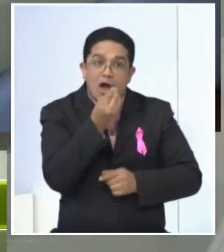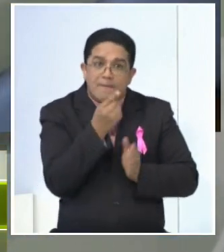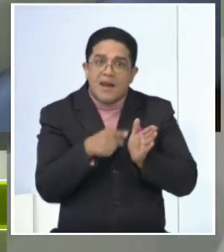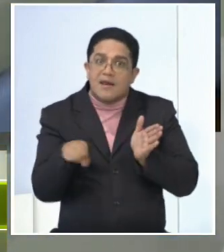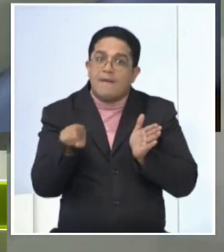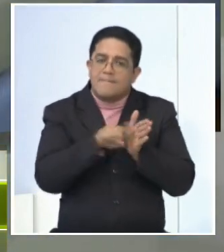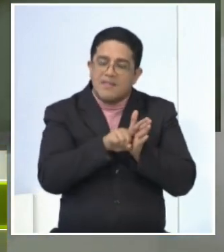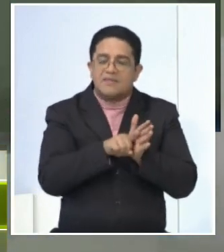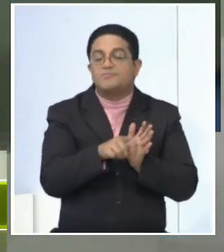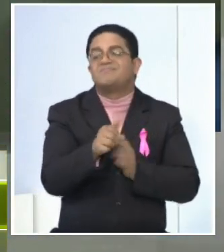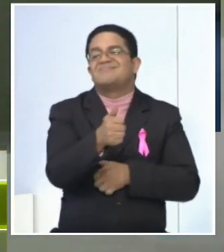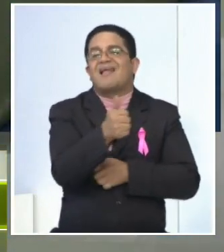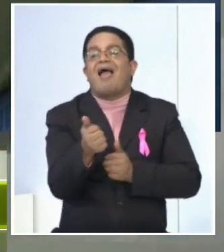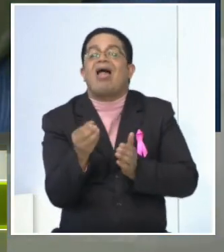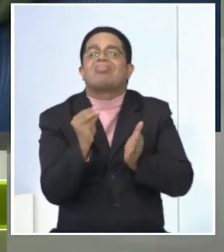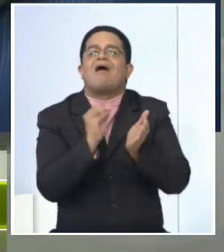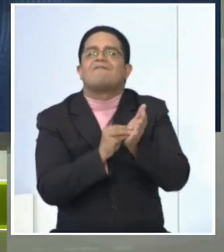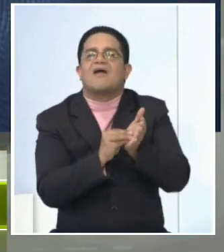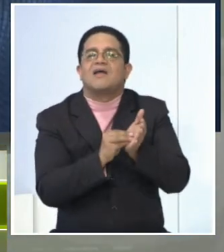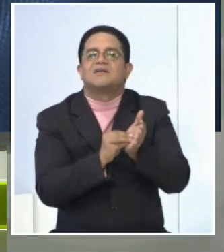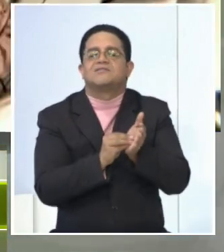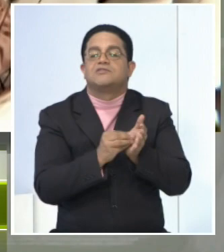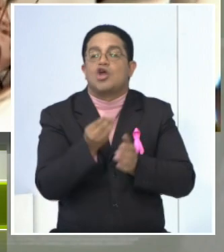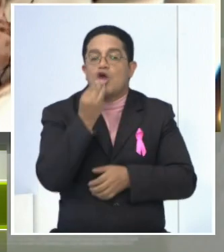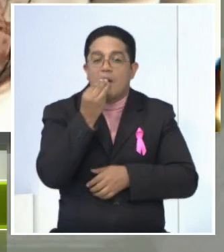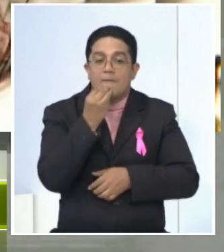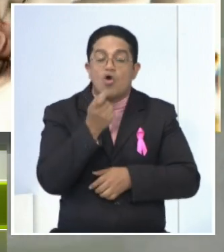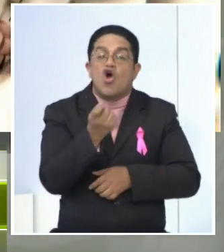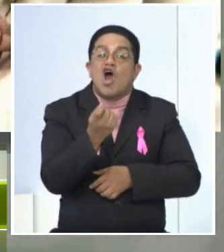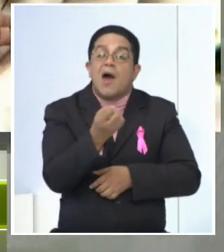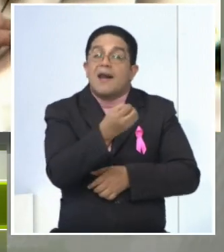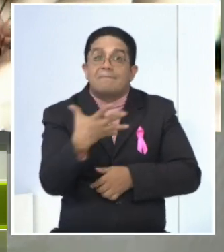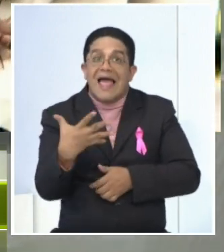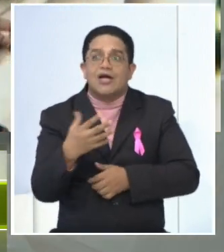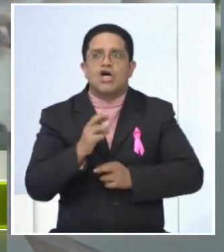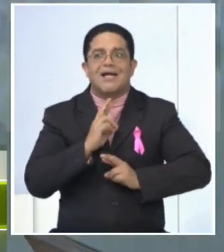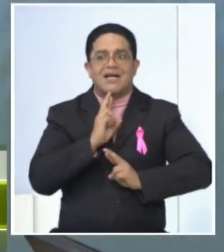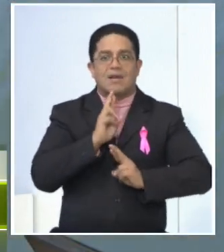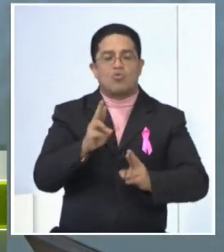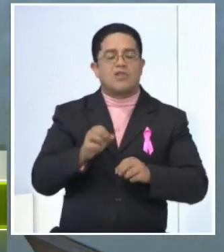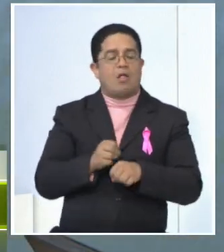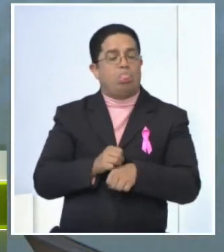decir, cada vez que yo como arroz, pues me da la reacción. No es que a